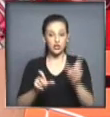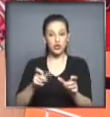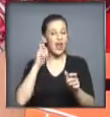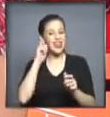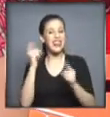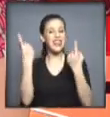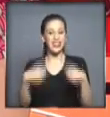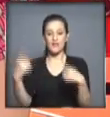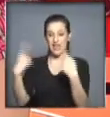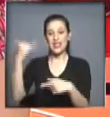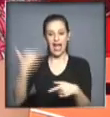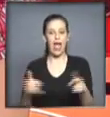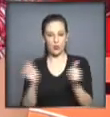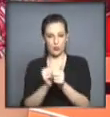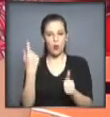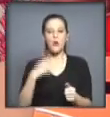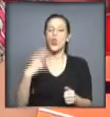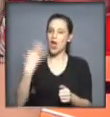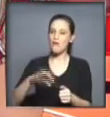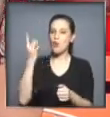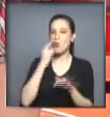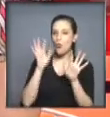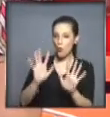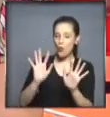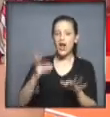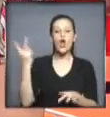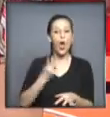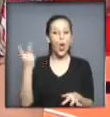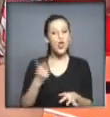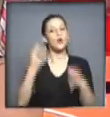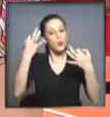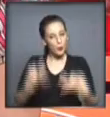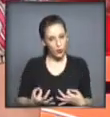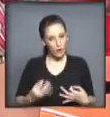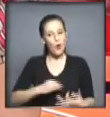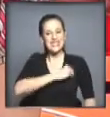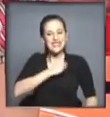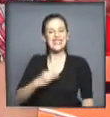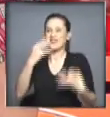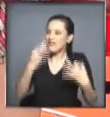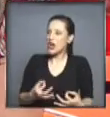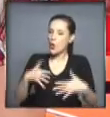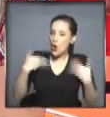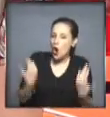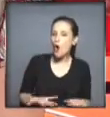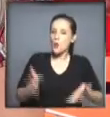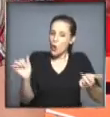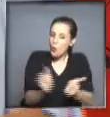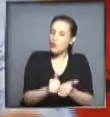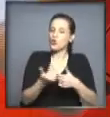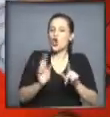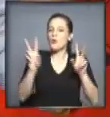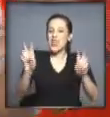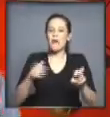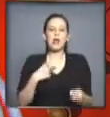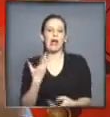edades estén juntos, pero sí hay que tener cuidado de ver que los dos estén porque realmente se sienten bien y se sienten cómodos y no okay. va a ser una cuestión